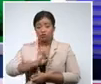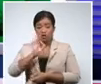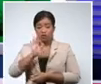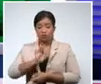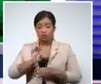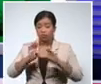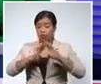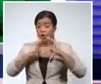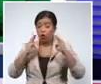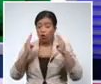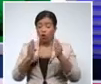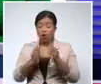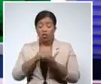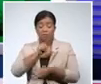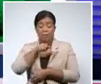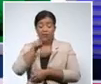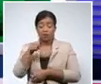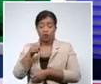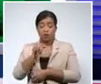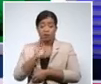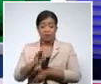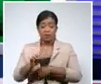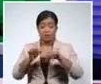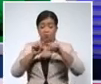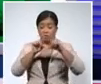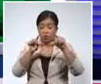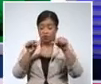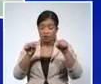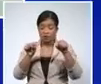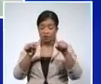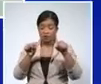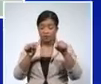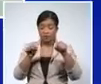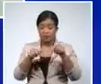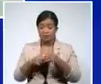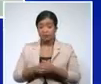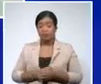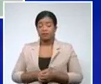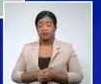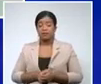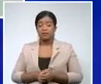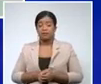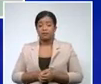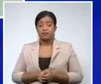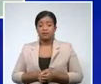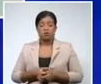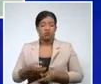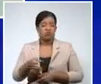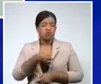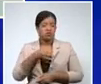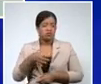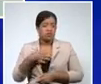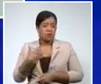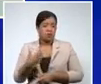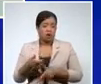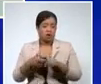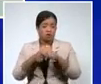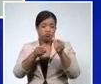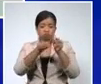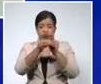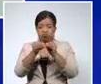todos los casos diagnosticados en Cuba está concentrado en los municipios con mayor tasa de